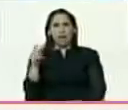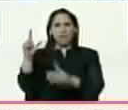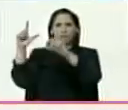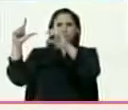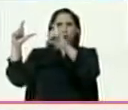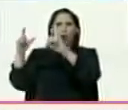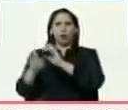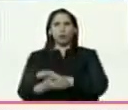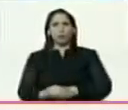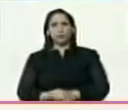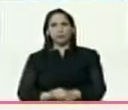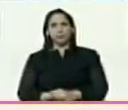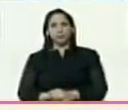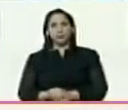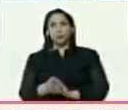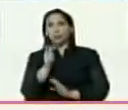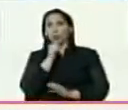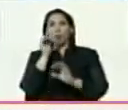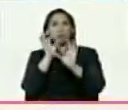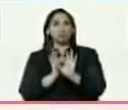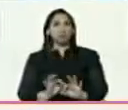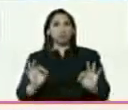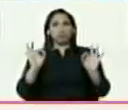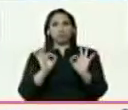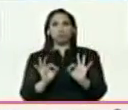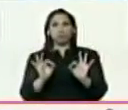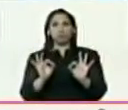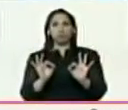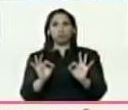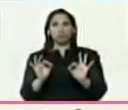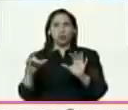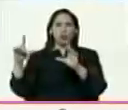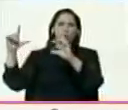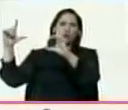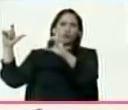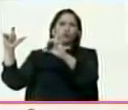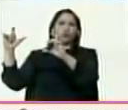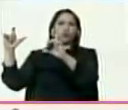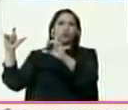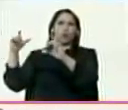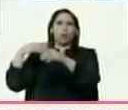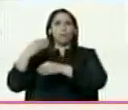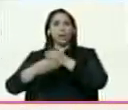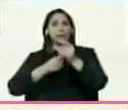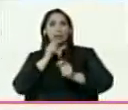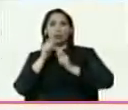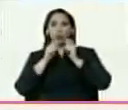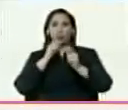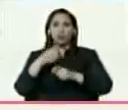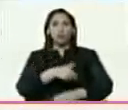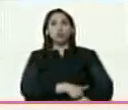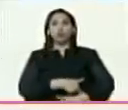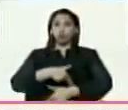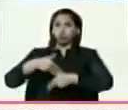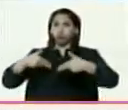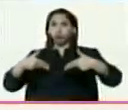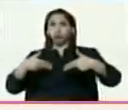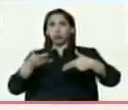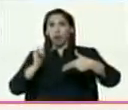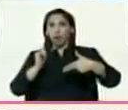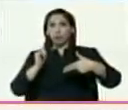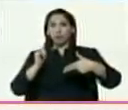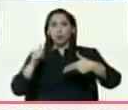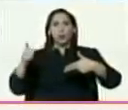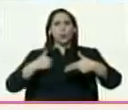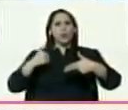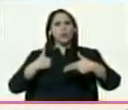no está con una cámara fotográfica para hacer turismo anda armado entonces